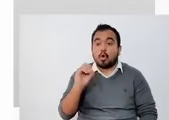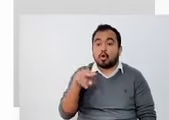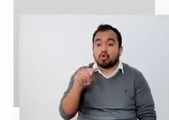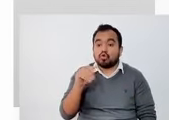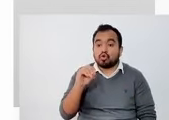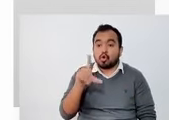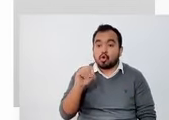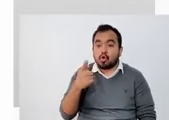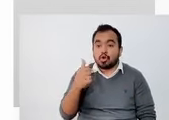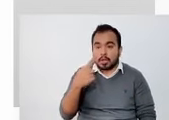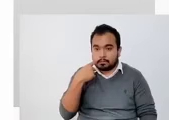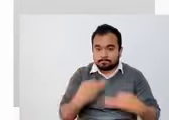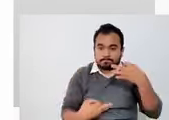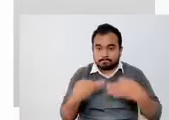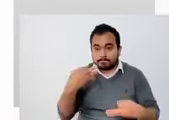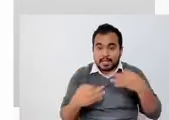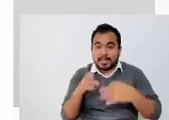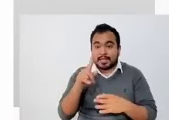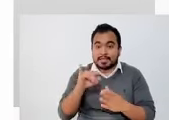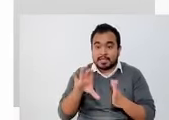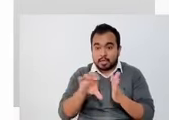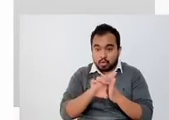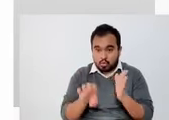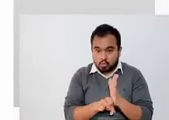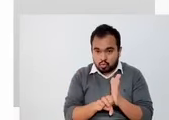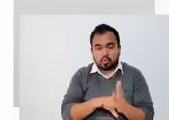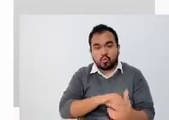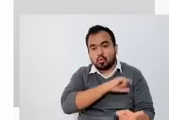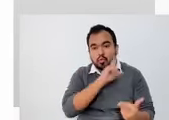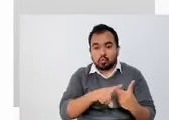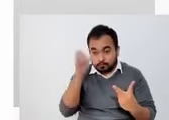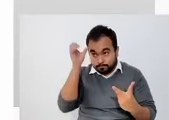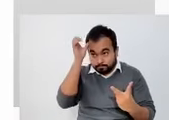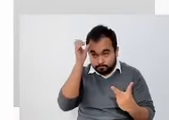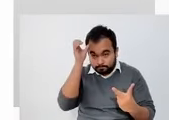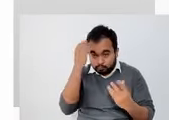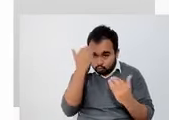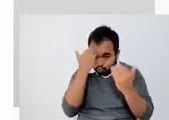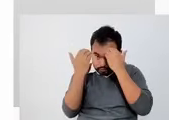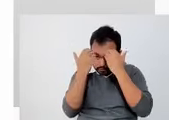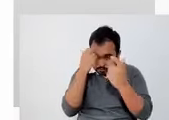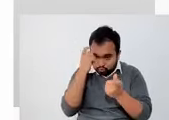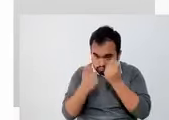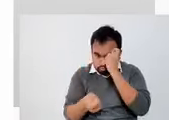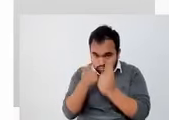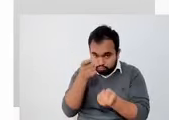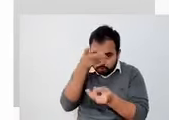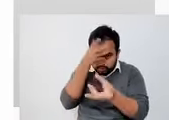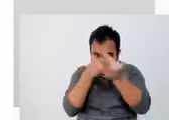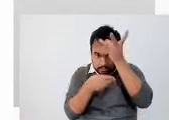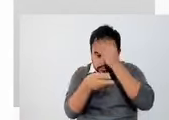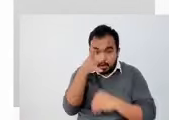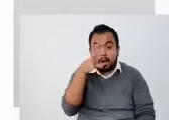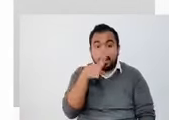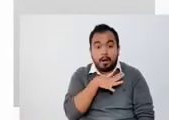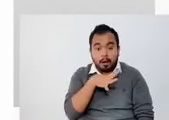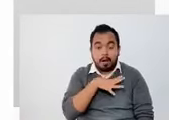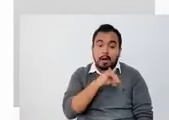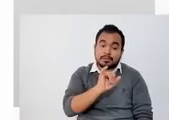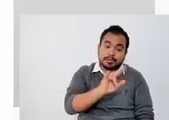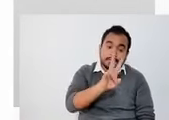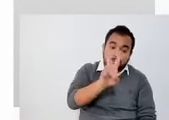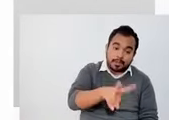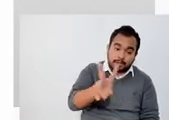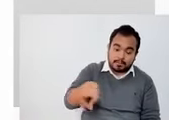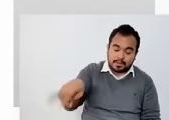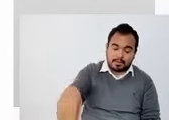los procedimientos éticos? Y luego está la epistemología, ¿cómo accedemos, cómo tenemos conocimiento de si existen esas verdades y